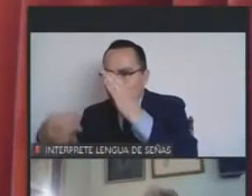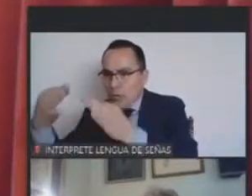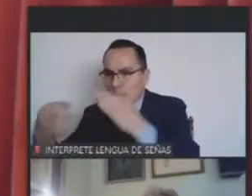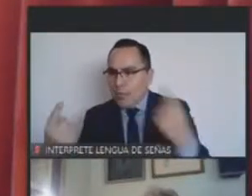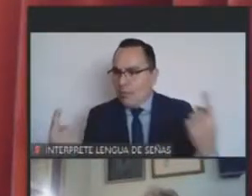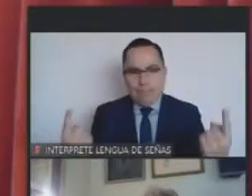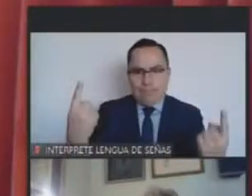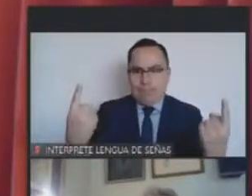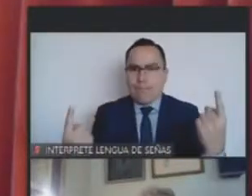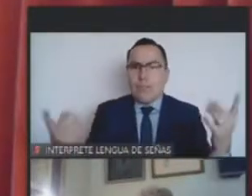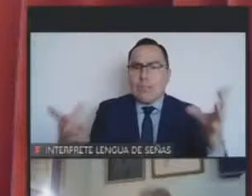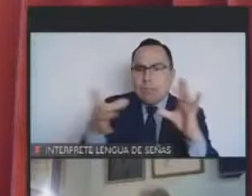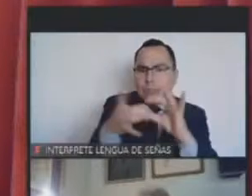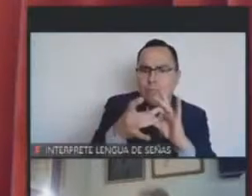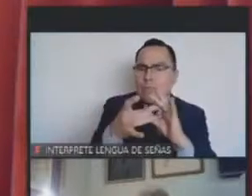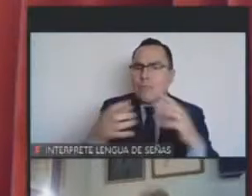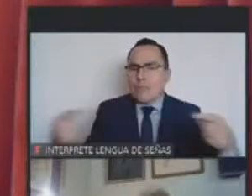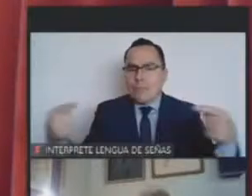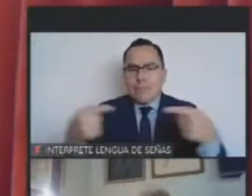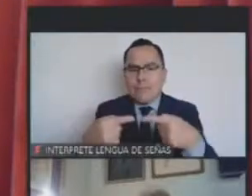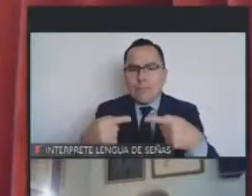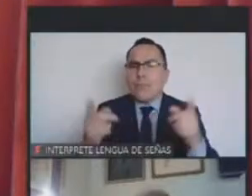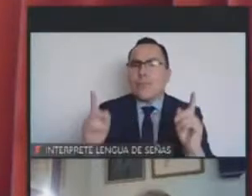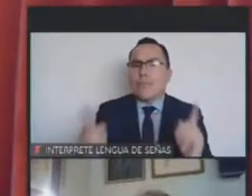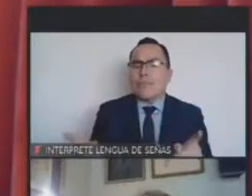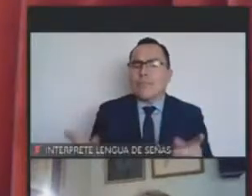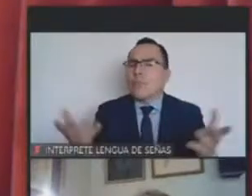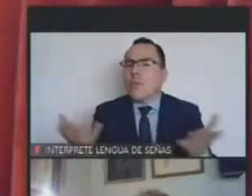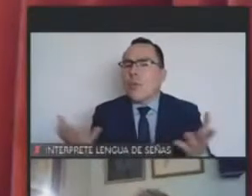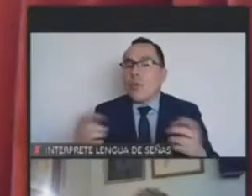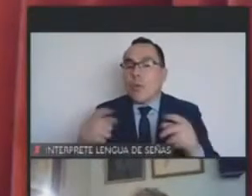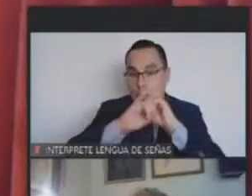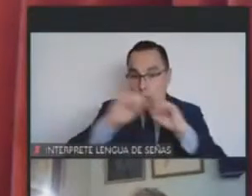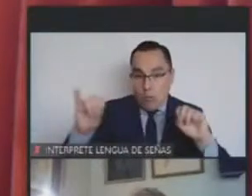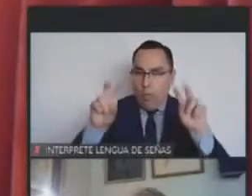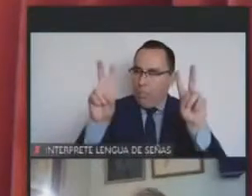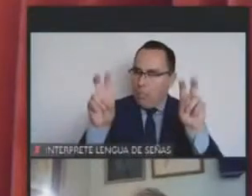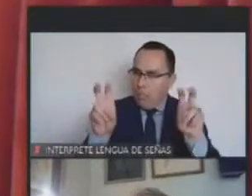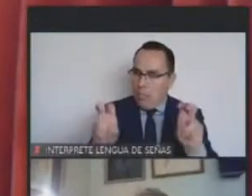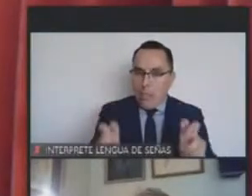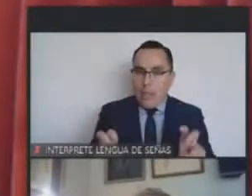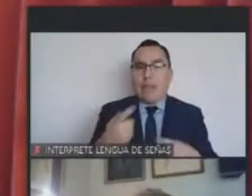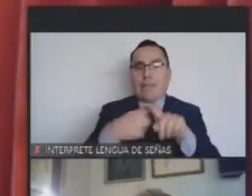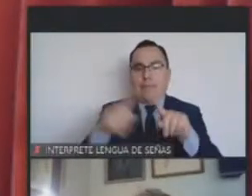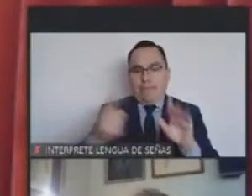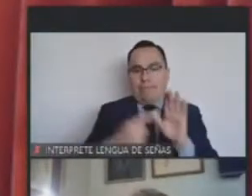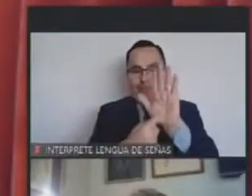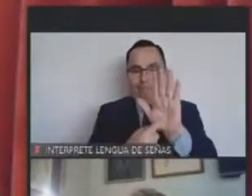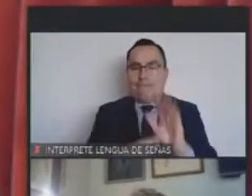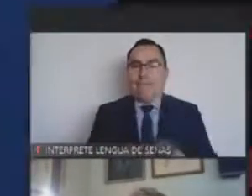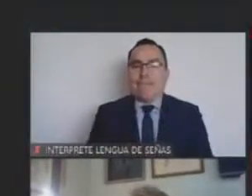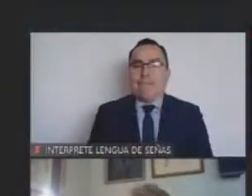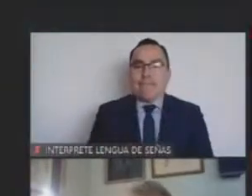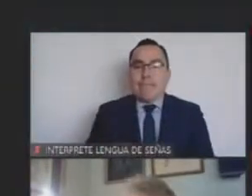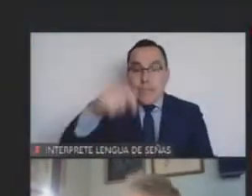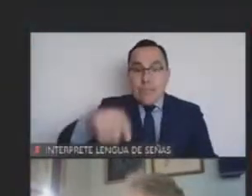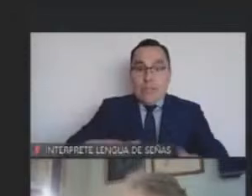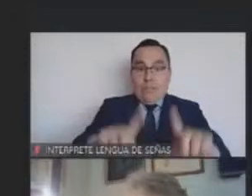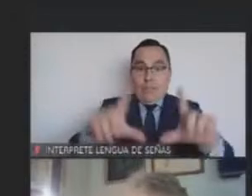de alguna manera anunciando lo que después se va a tratar en detalle en el panel siguiente. Voy a compartir